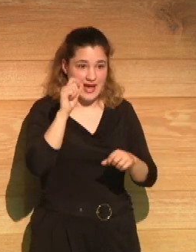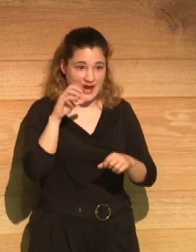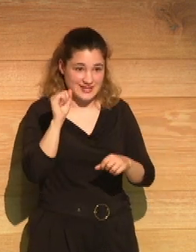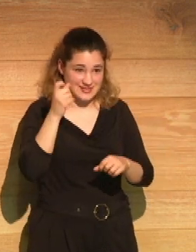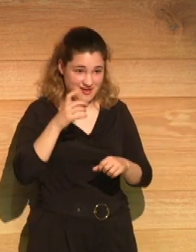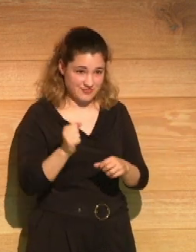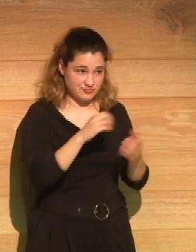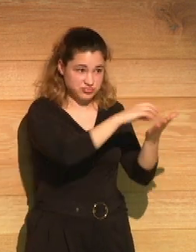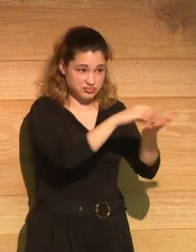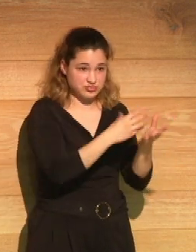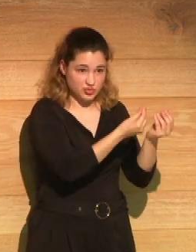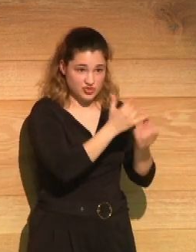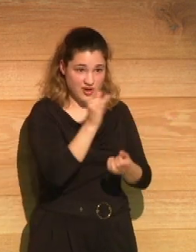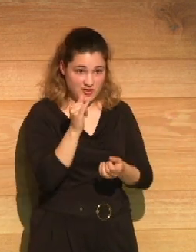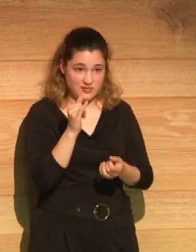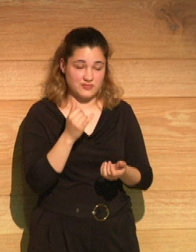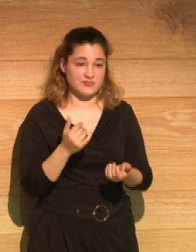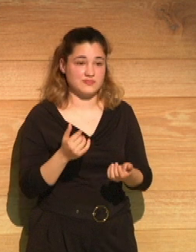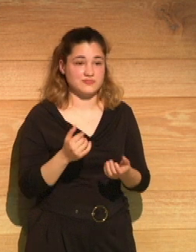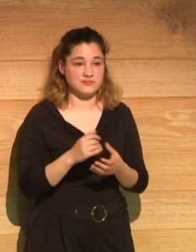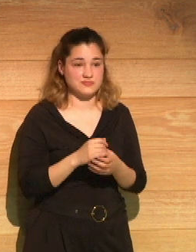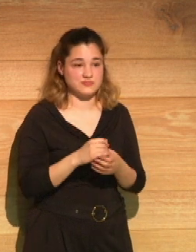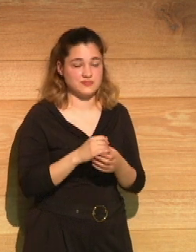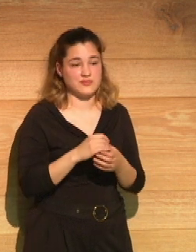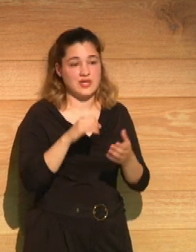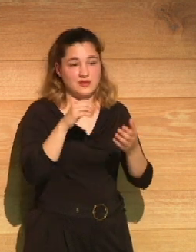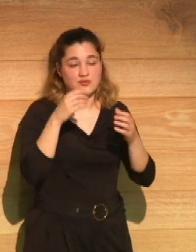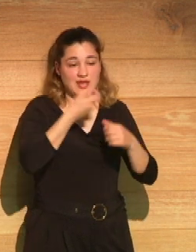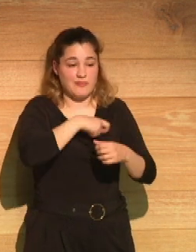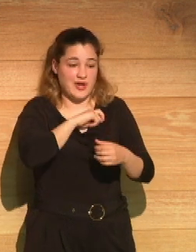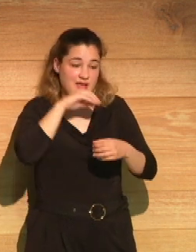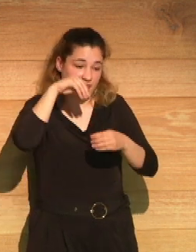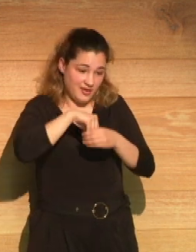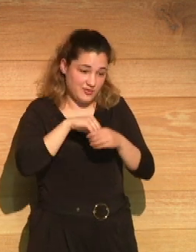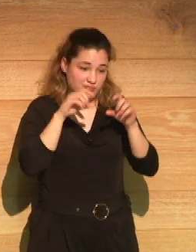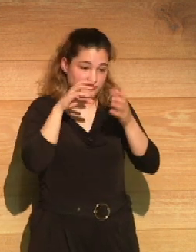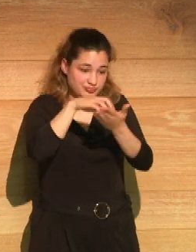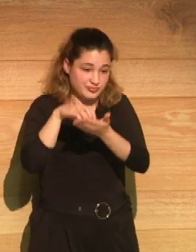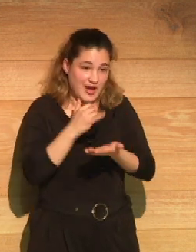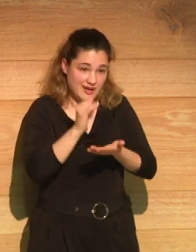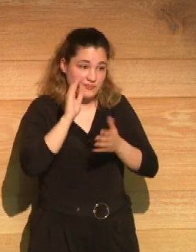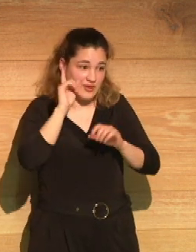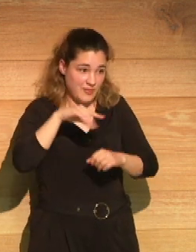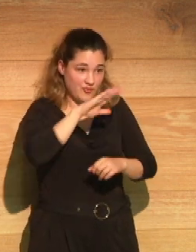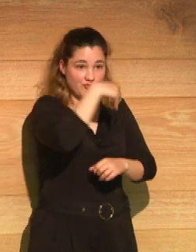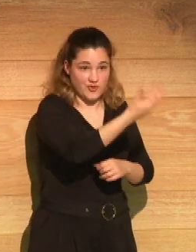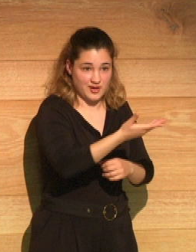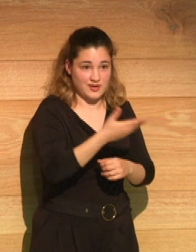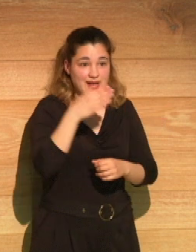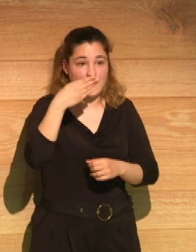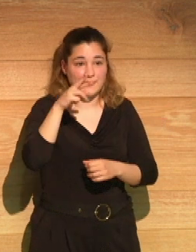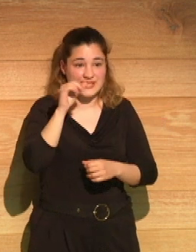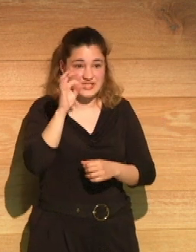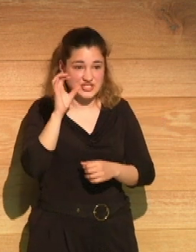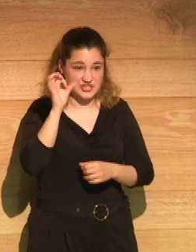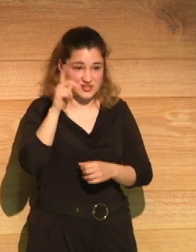que tienen ambas instituciones, no solo fuera, sino dentro de España también, por supuesto, así como el British Council también, que tienen